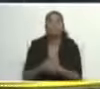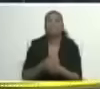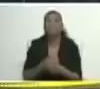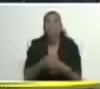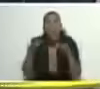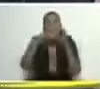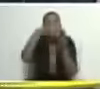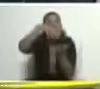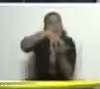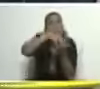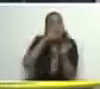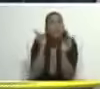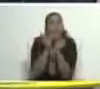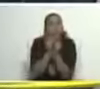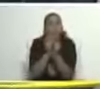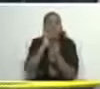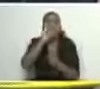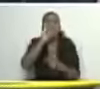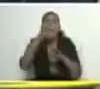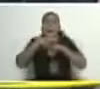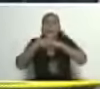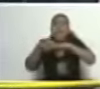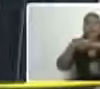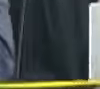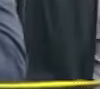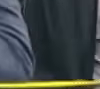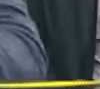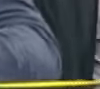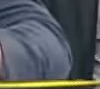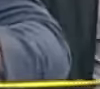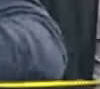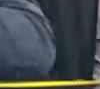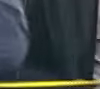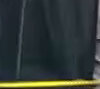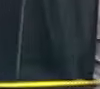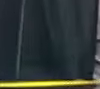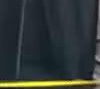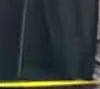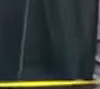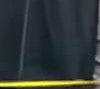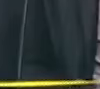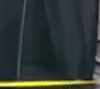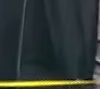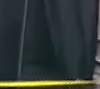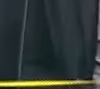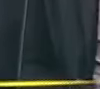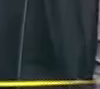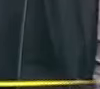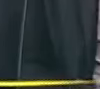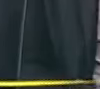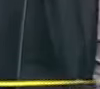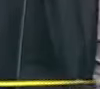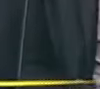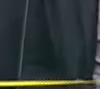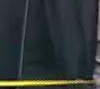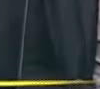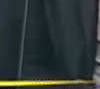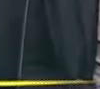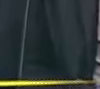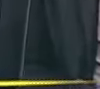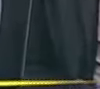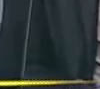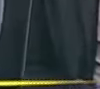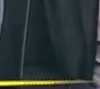pequeños estados insulares tenemos una cantidad de retos, sobre todo el cambio climático, incluso las consecuencias de